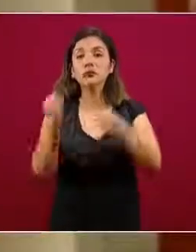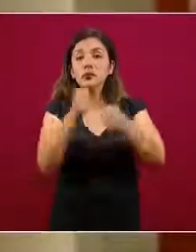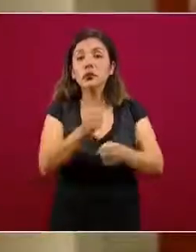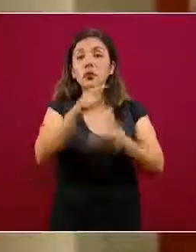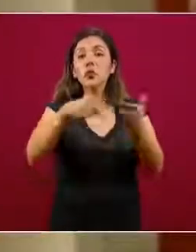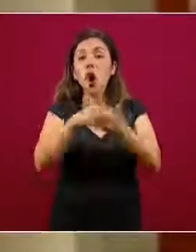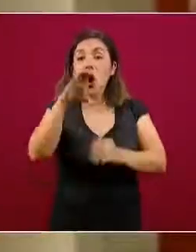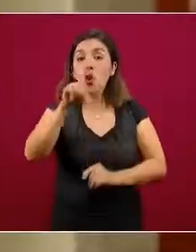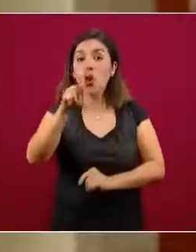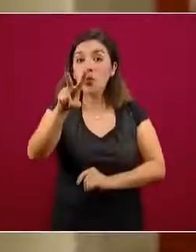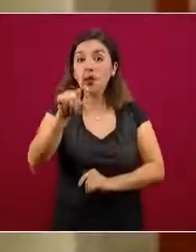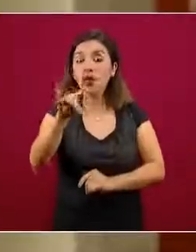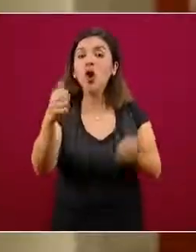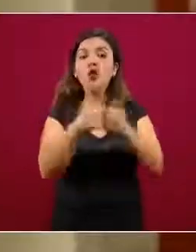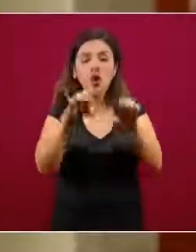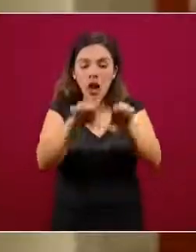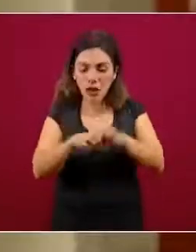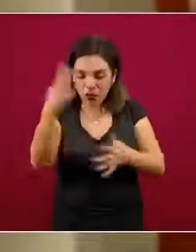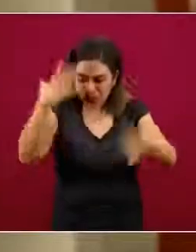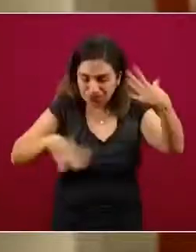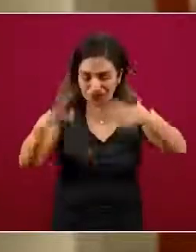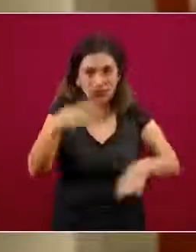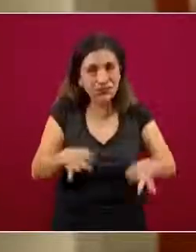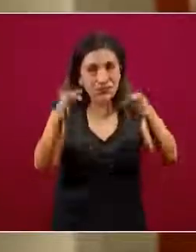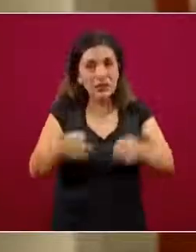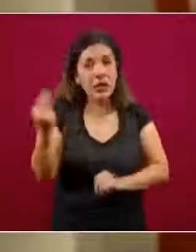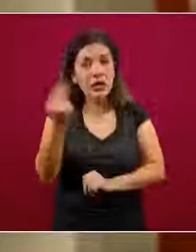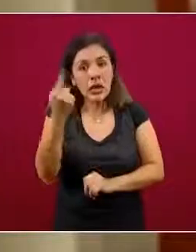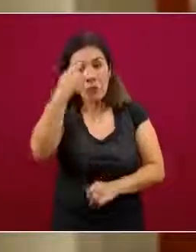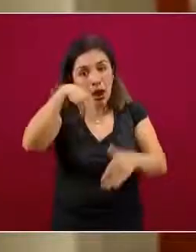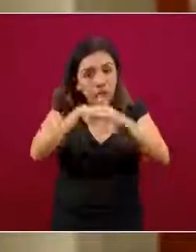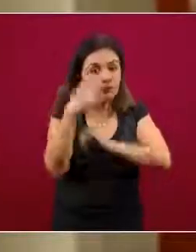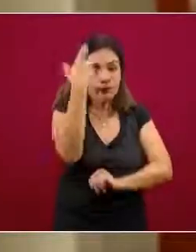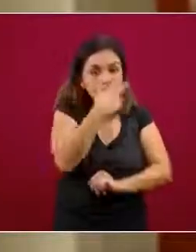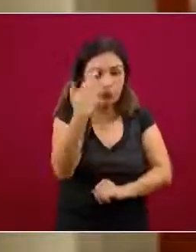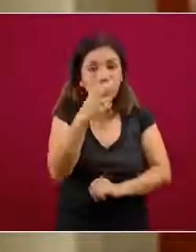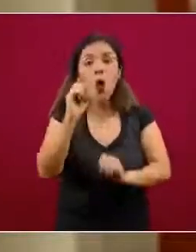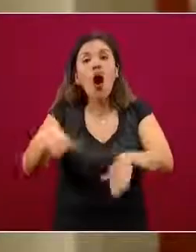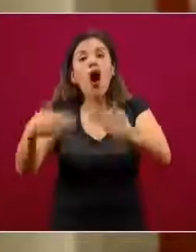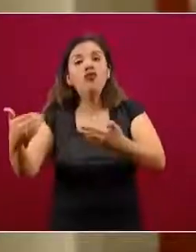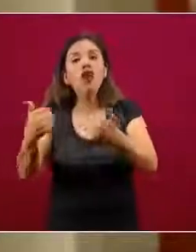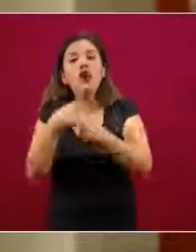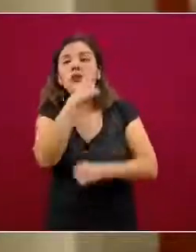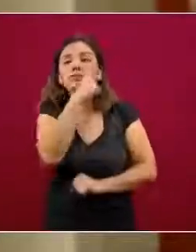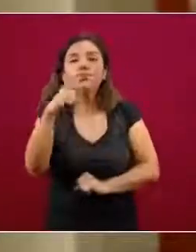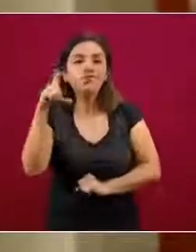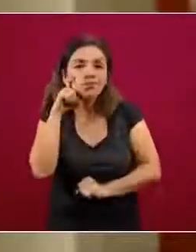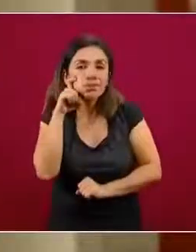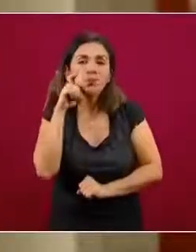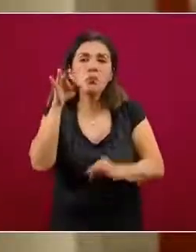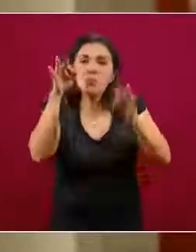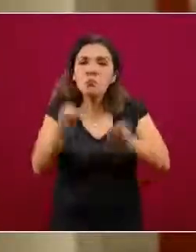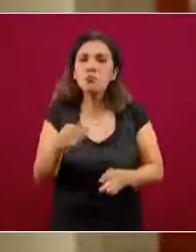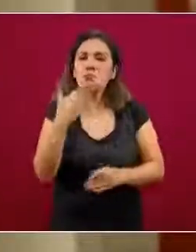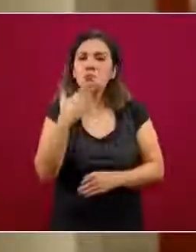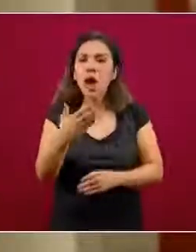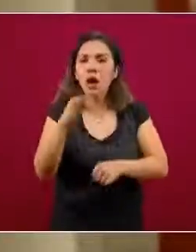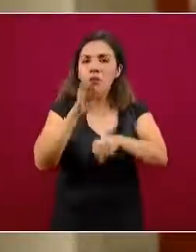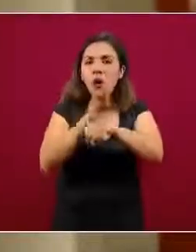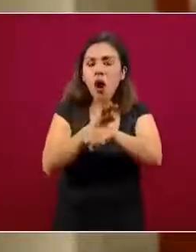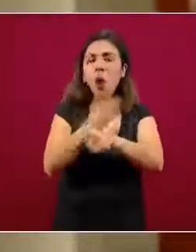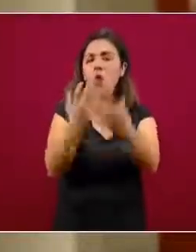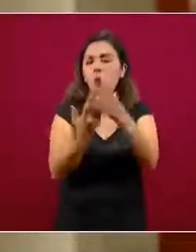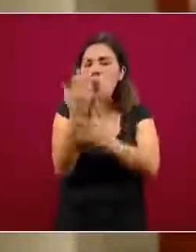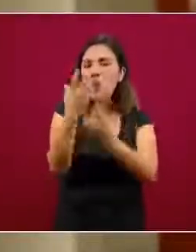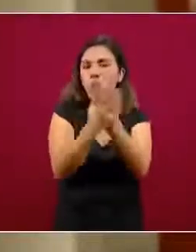van forrados con todo lo necesario. En la consulta externa, bueno, pues el cubrebocas de doble, triple capa, sus